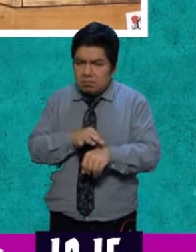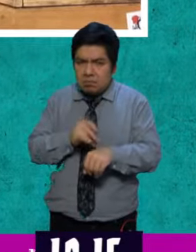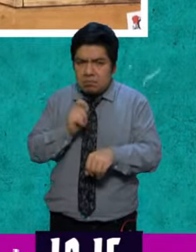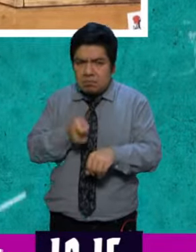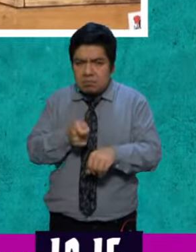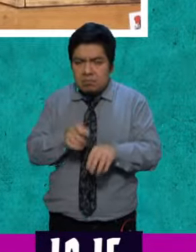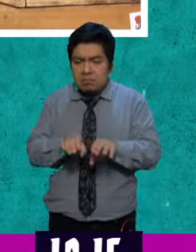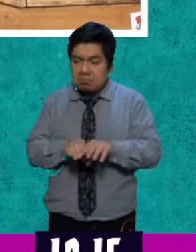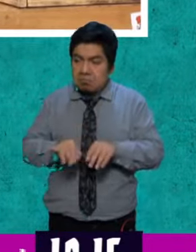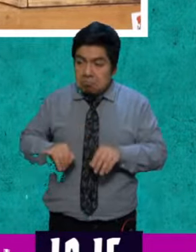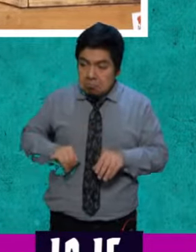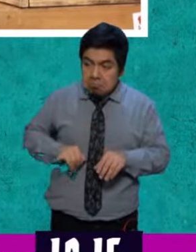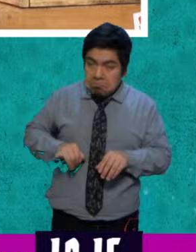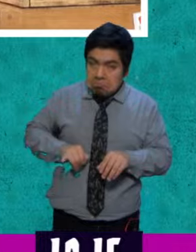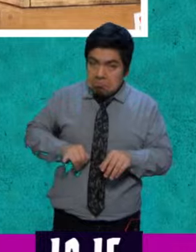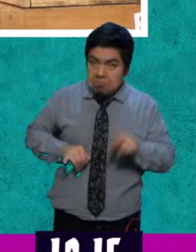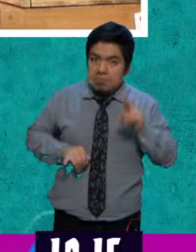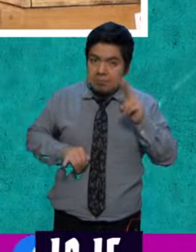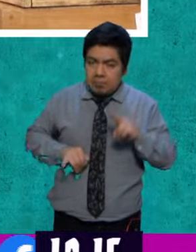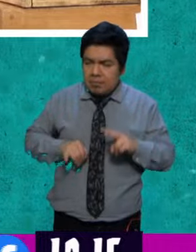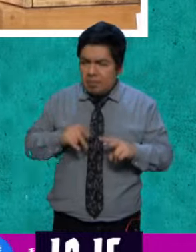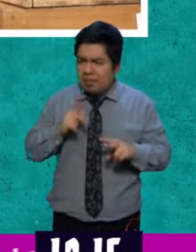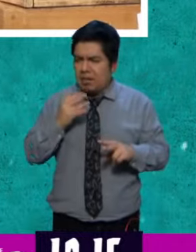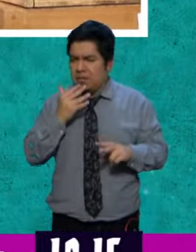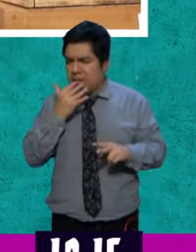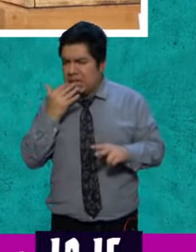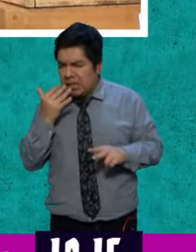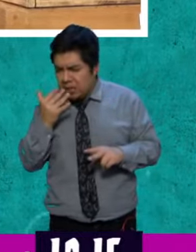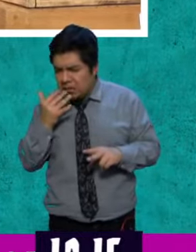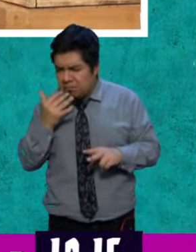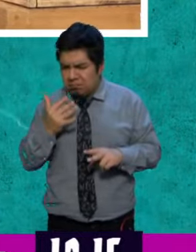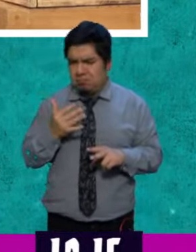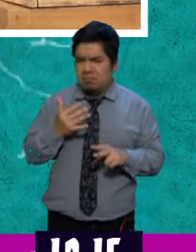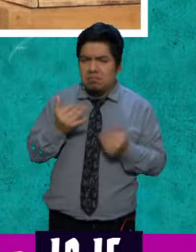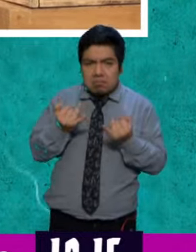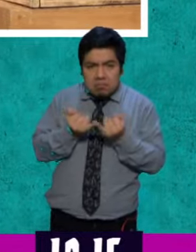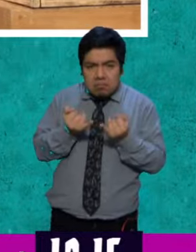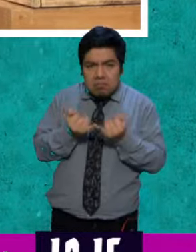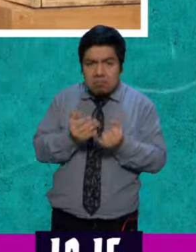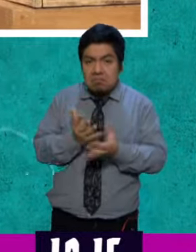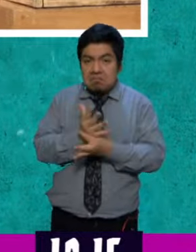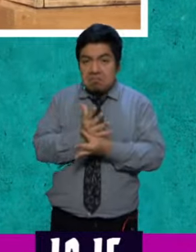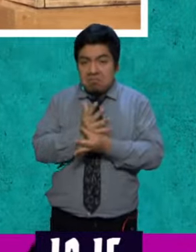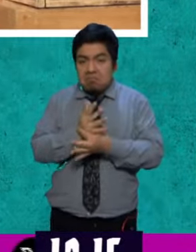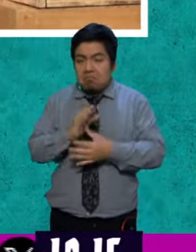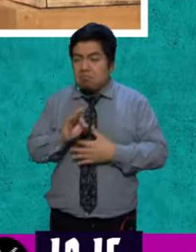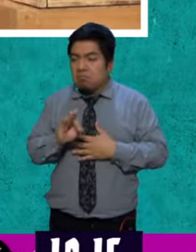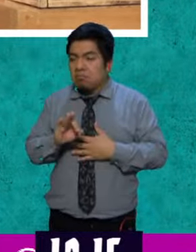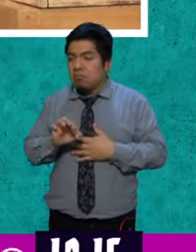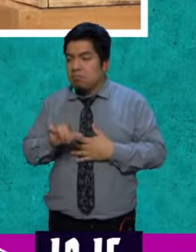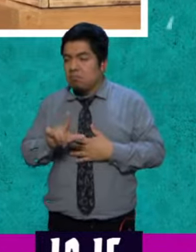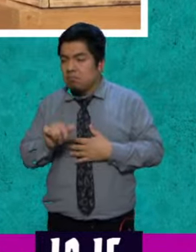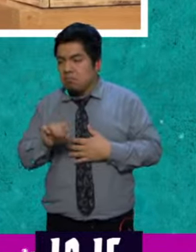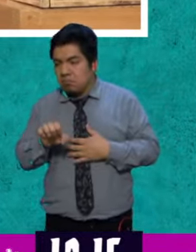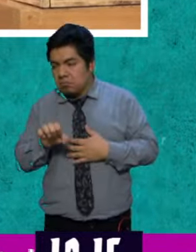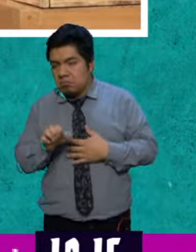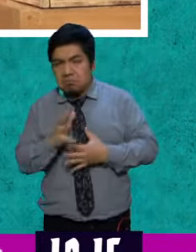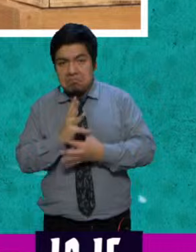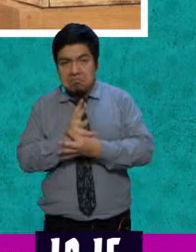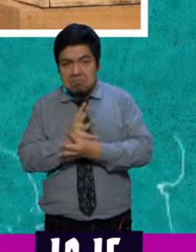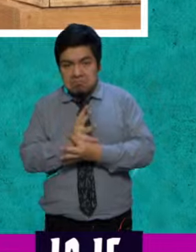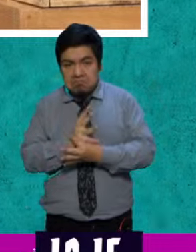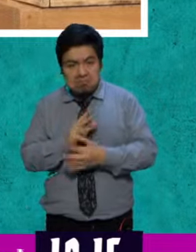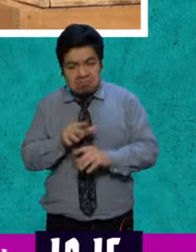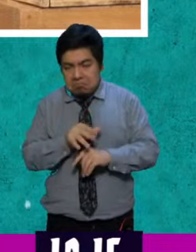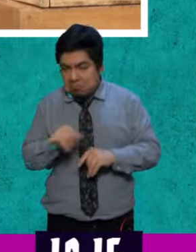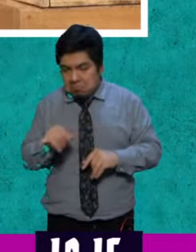bien interesante y sí sabe a carne. Quien la ha podido probar, dicen que el filete es un filete.